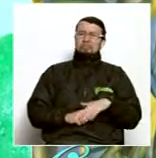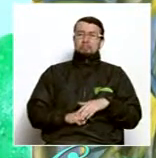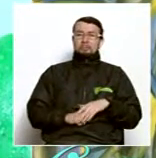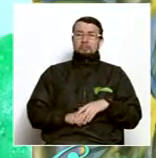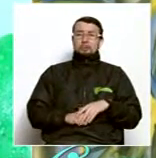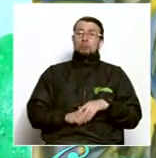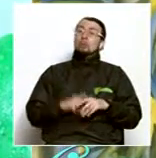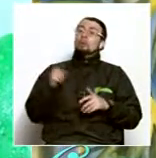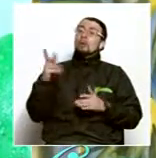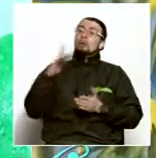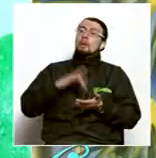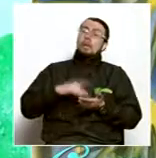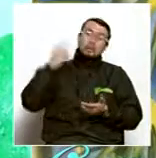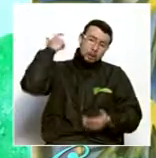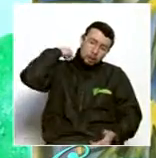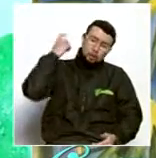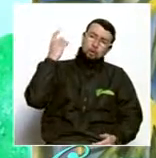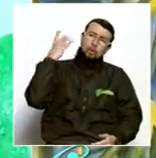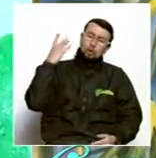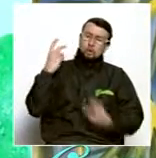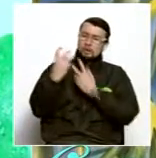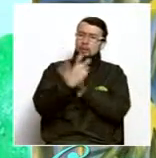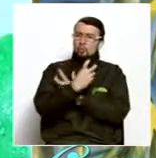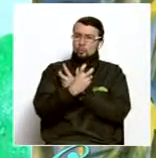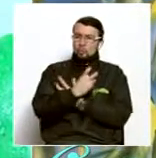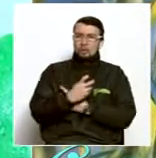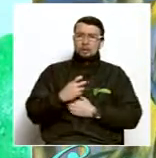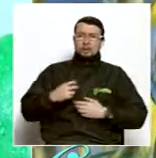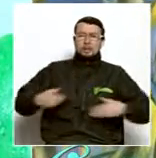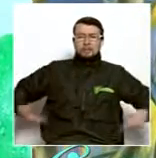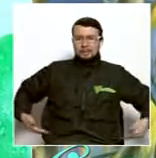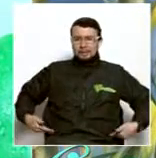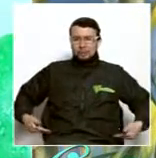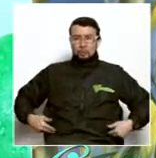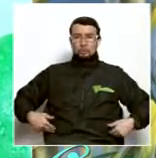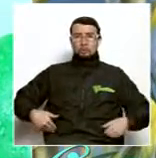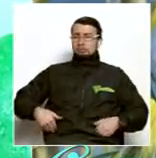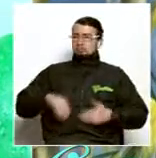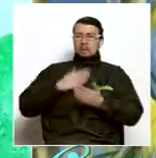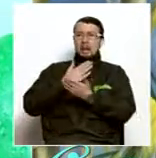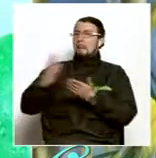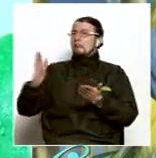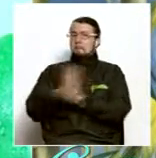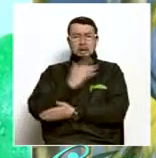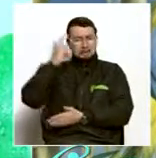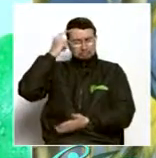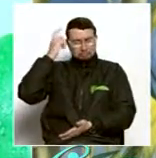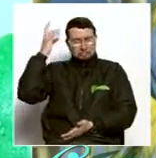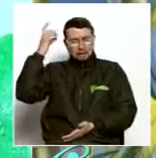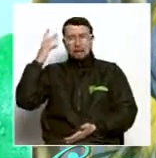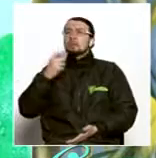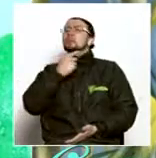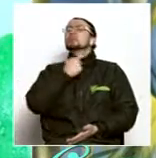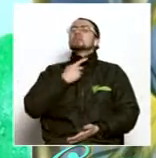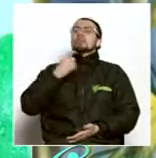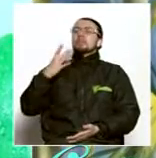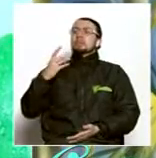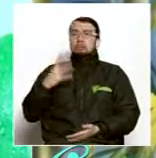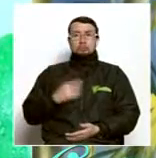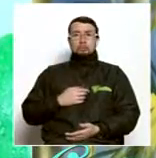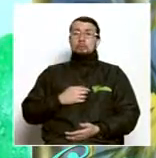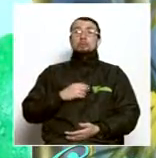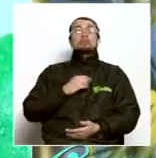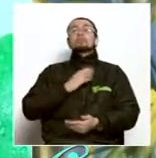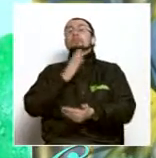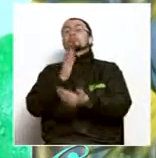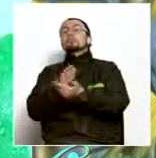dijo fue por dolores de huesos, de la cintura, de la cabeza. Pero que no, que era la neurólogo, que no tenía que ver